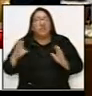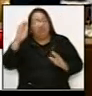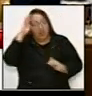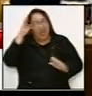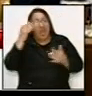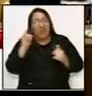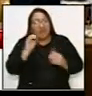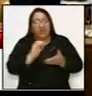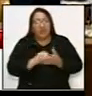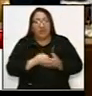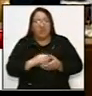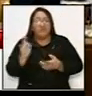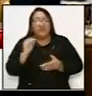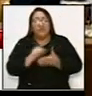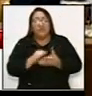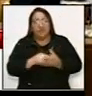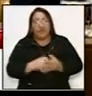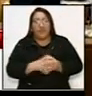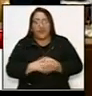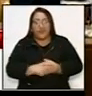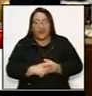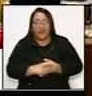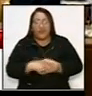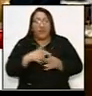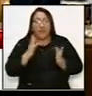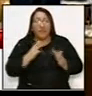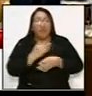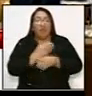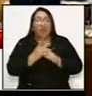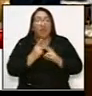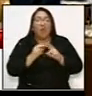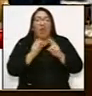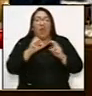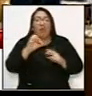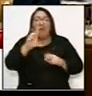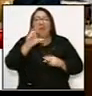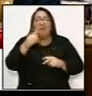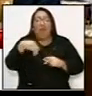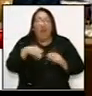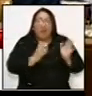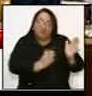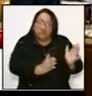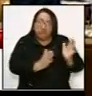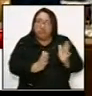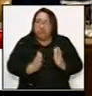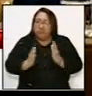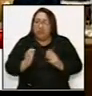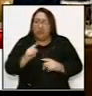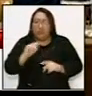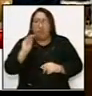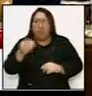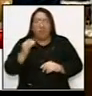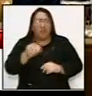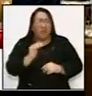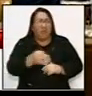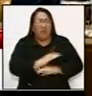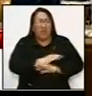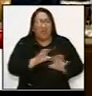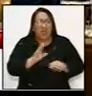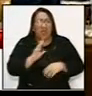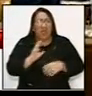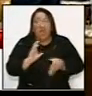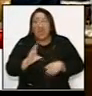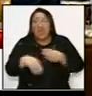establecidos. Entonces, ya hay protocolos. Entonces, al final, acá se incumplió todo, pero todo está perfecto,